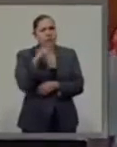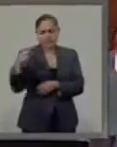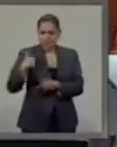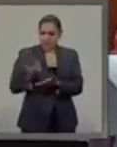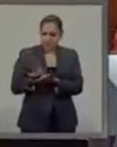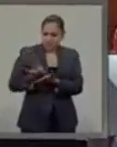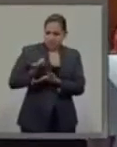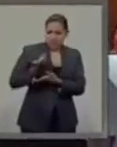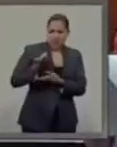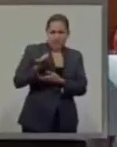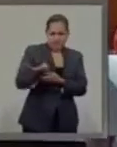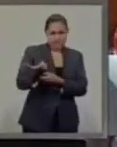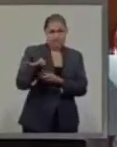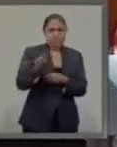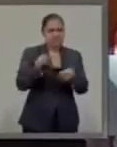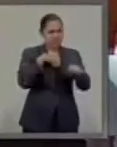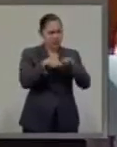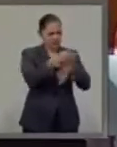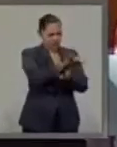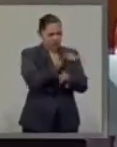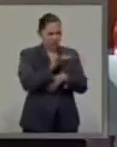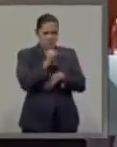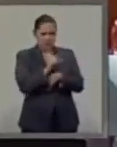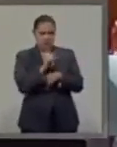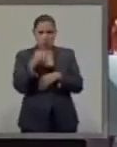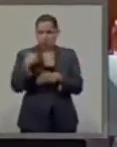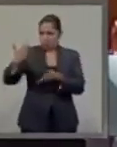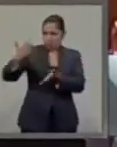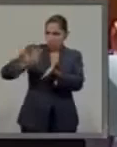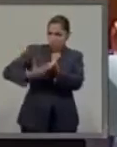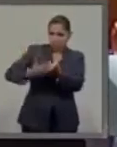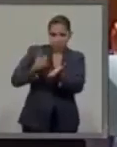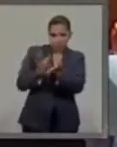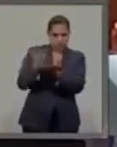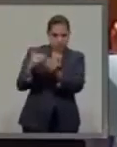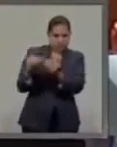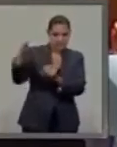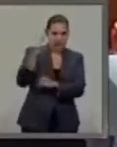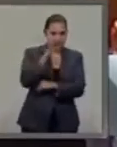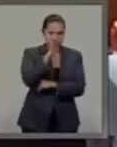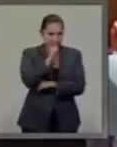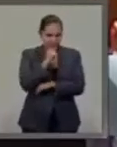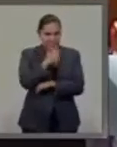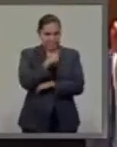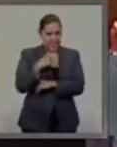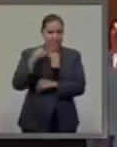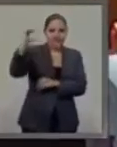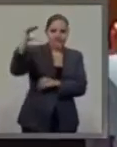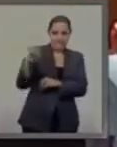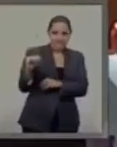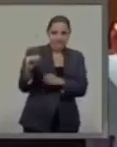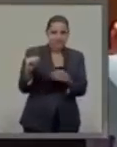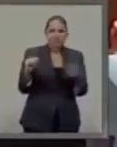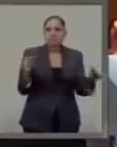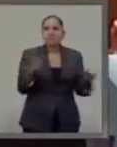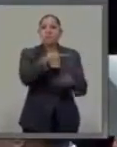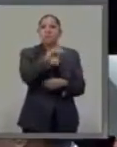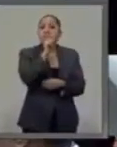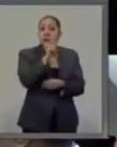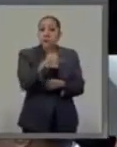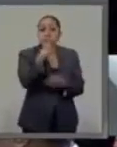de su jornal o salario de un día. Y el artículo 22 dice que quedan prohibidas las penas de